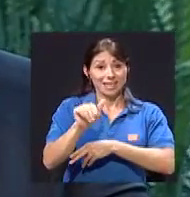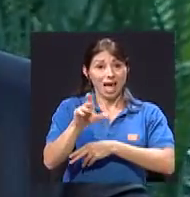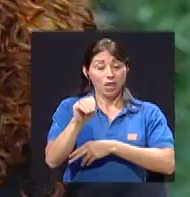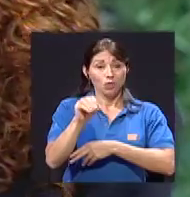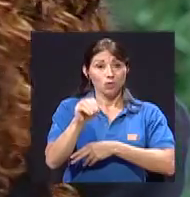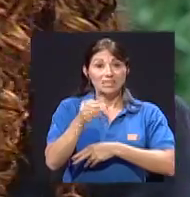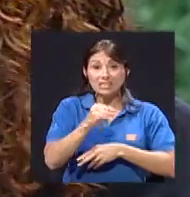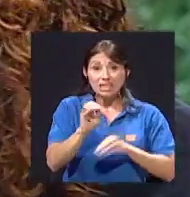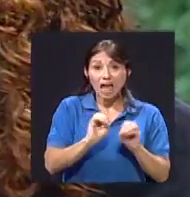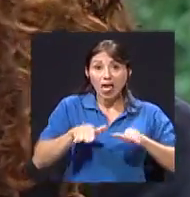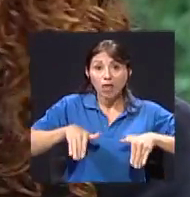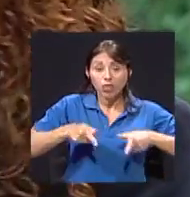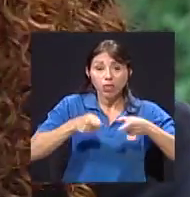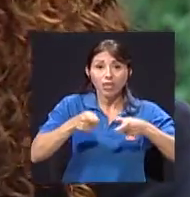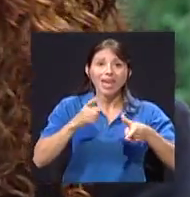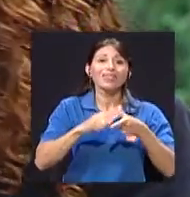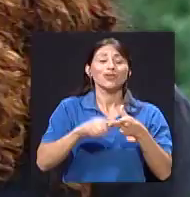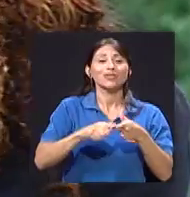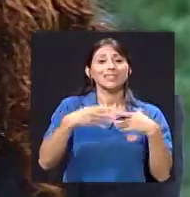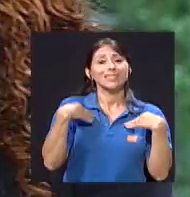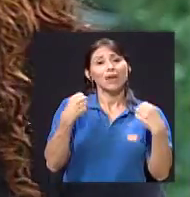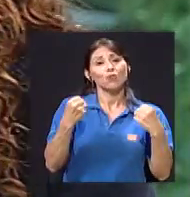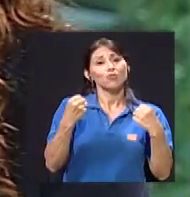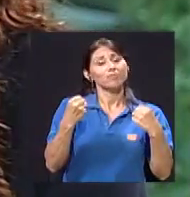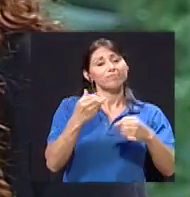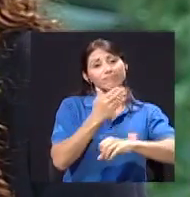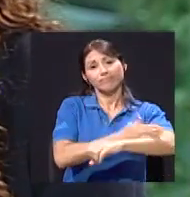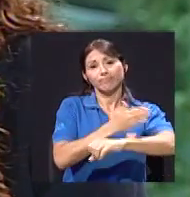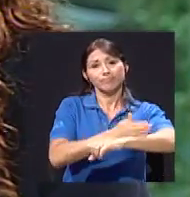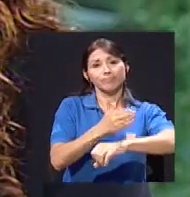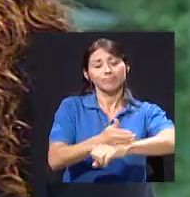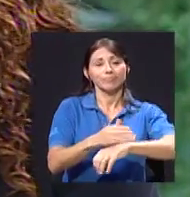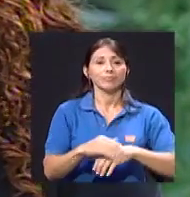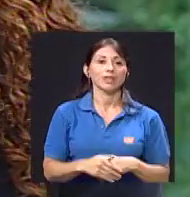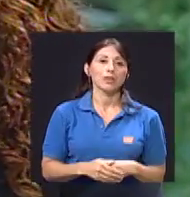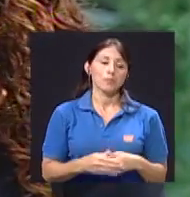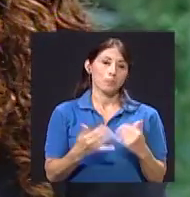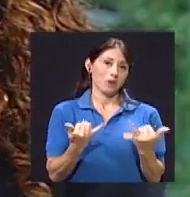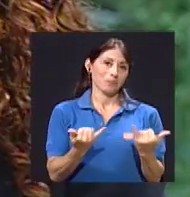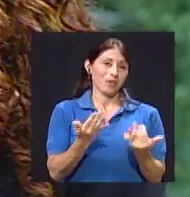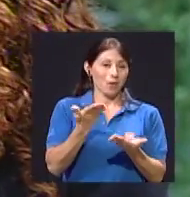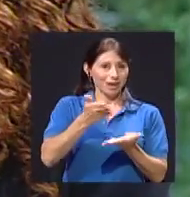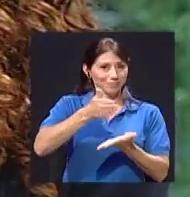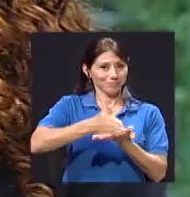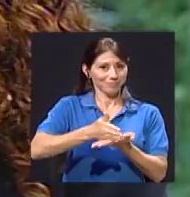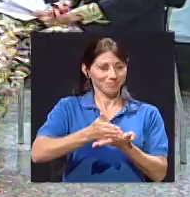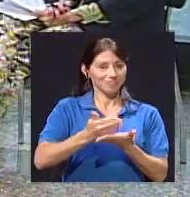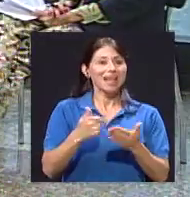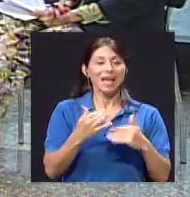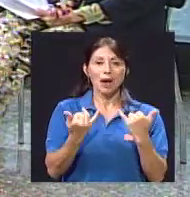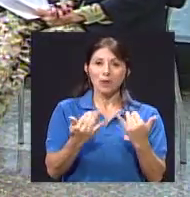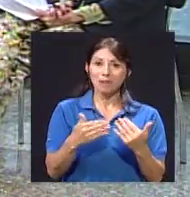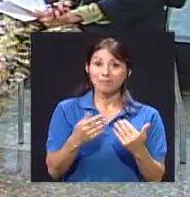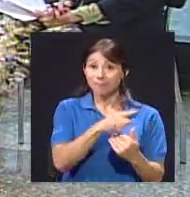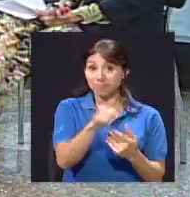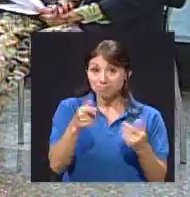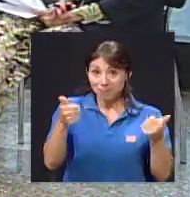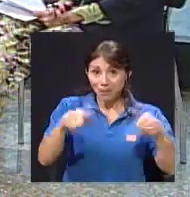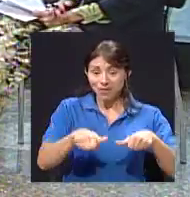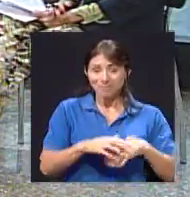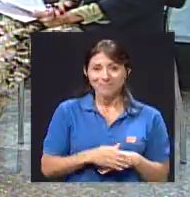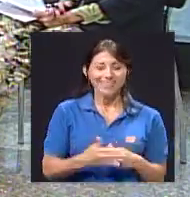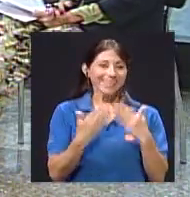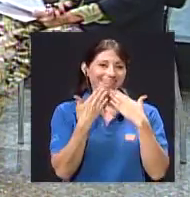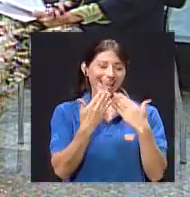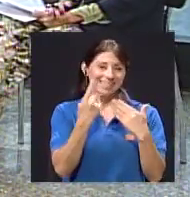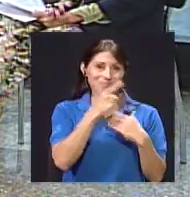deteriora. Bueno, vamos a dejar aquí esta conversación y vamos a ir a una pausa, si les parece. Gracias por estar